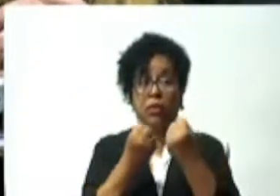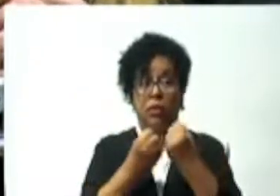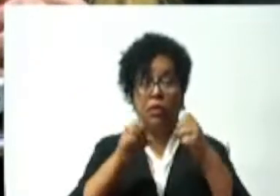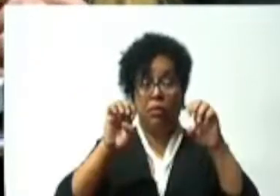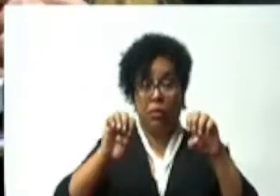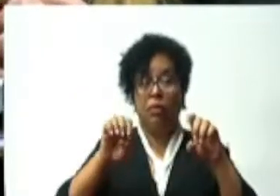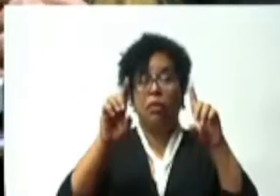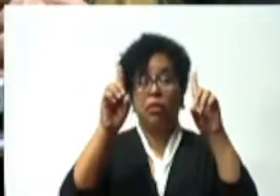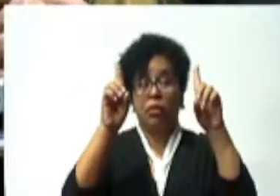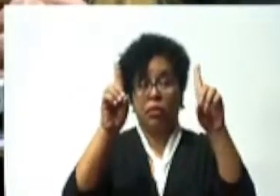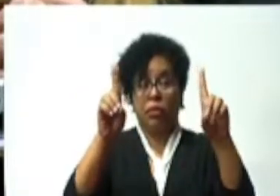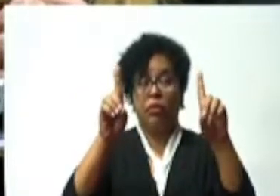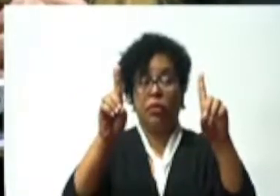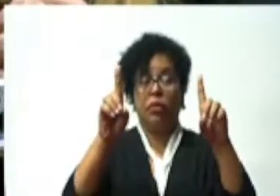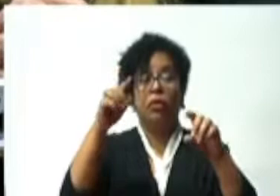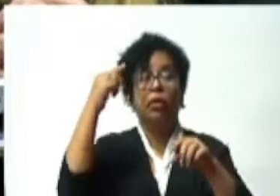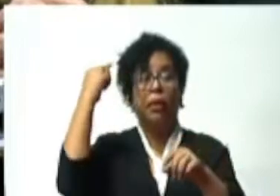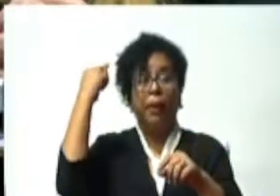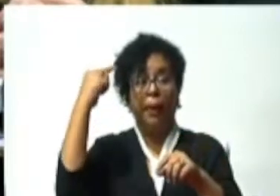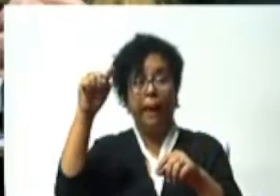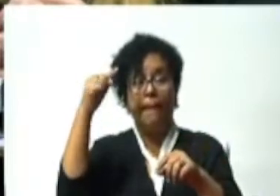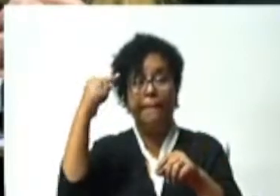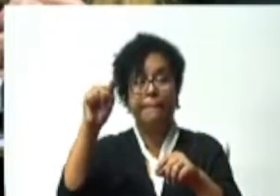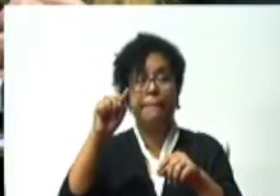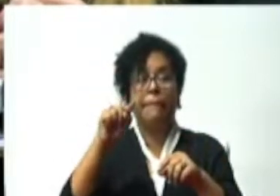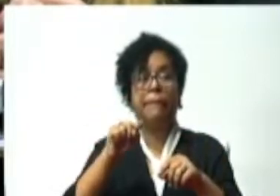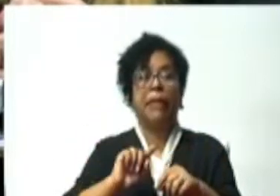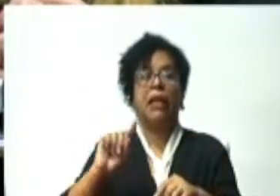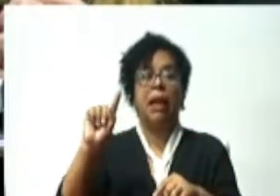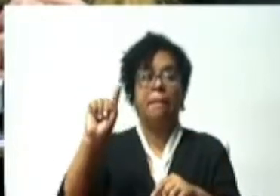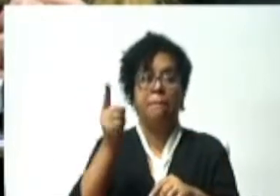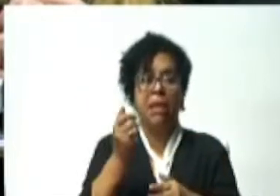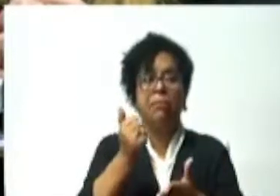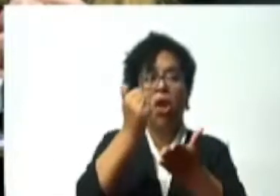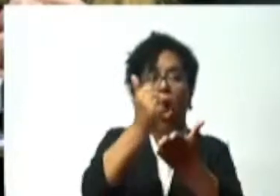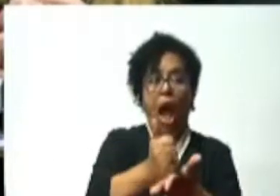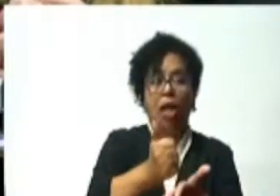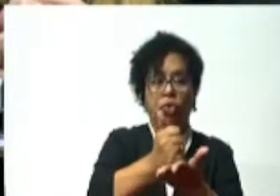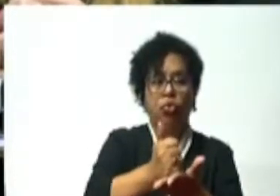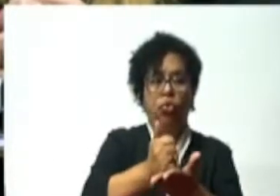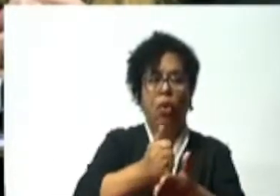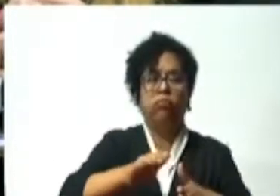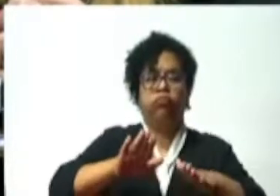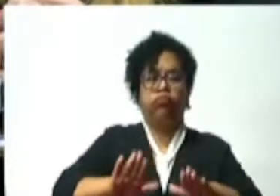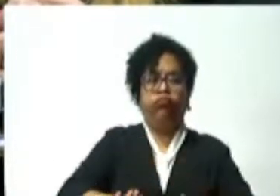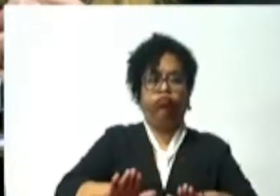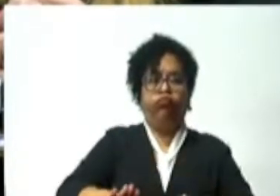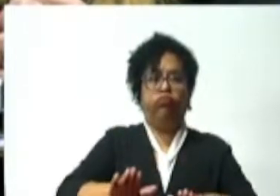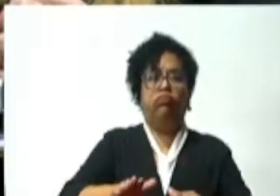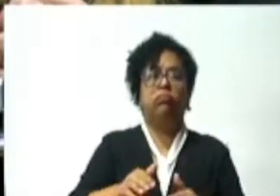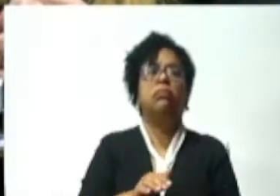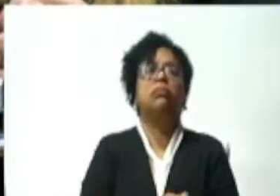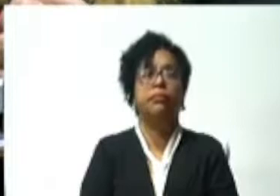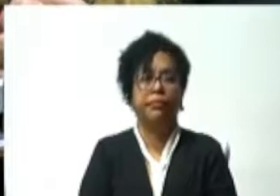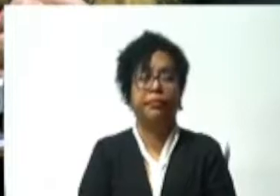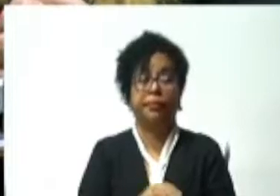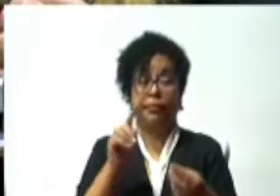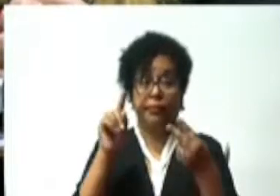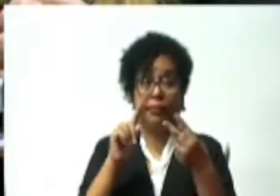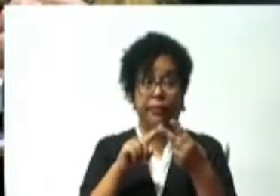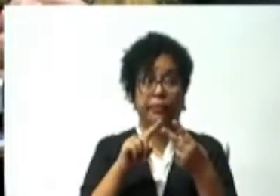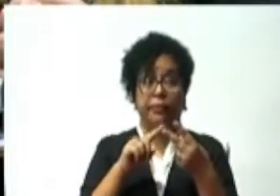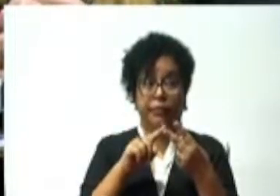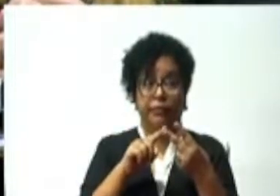y programas de formación en primeros auxilios. Con la iniciativa, íbamos también, número 2, iniciativa